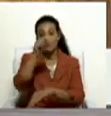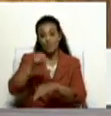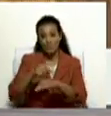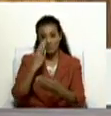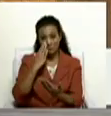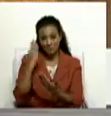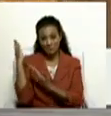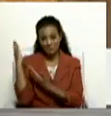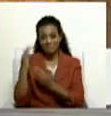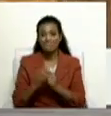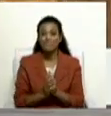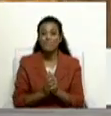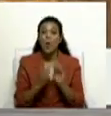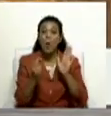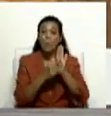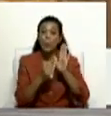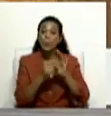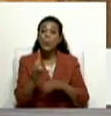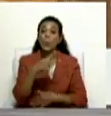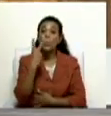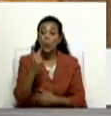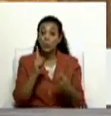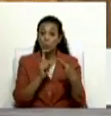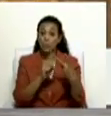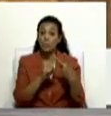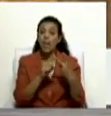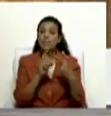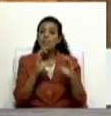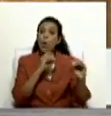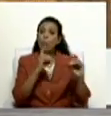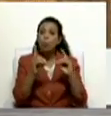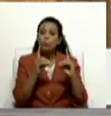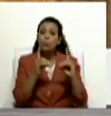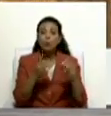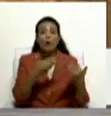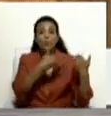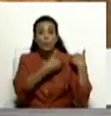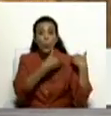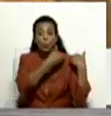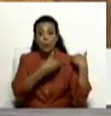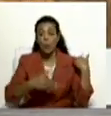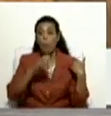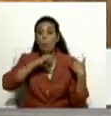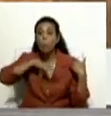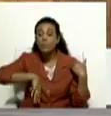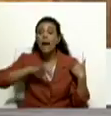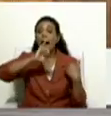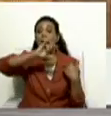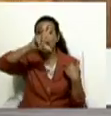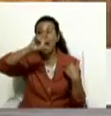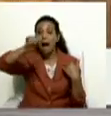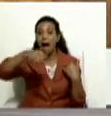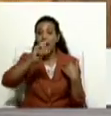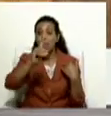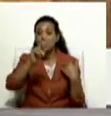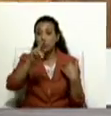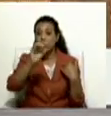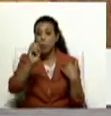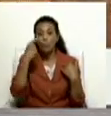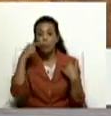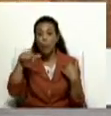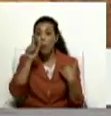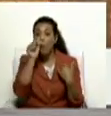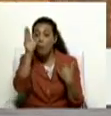nacional punto número dos discurso de orden a cargo del historiador Alejandro Miguel López